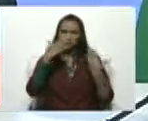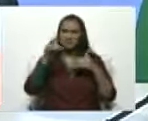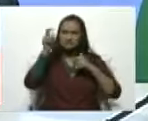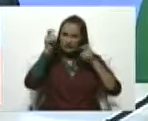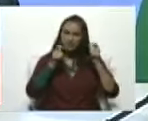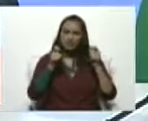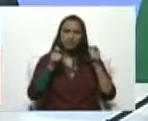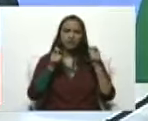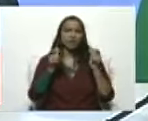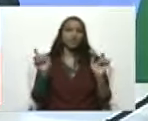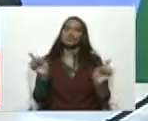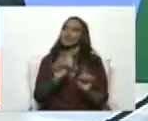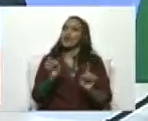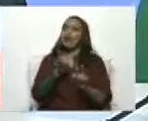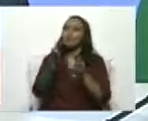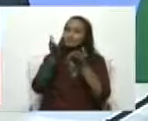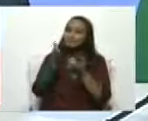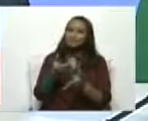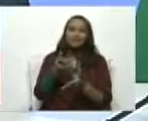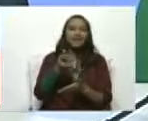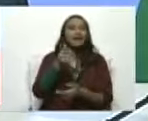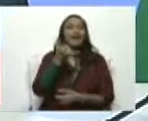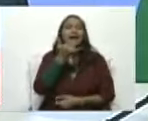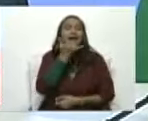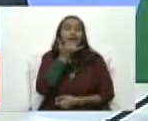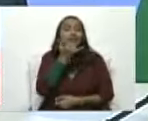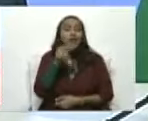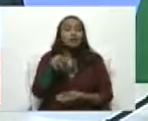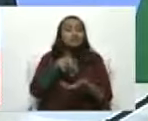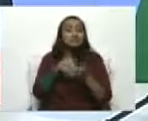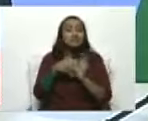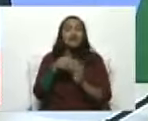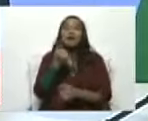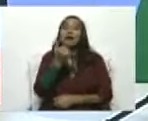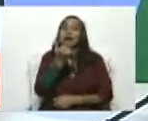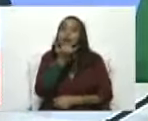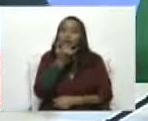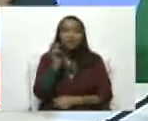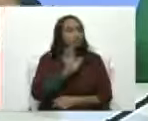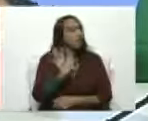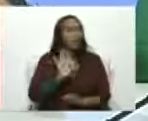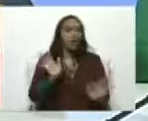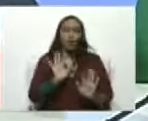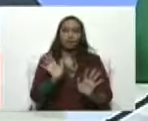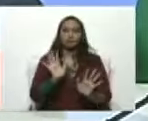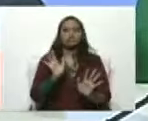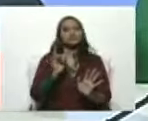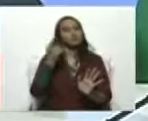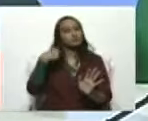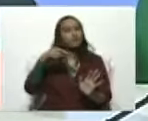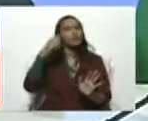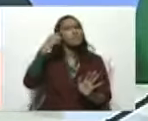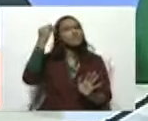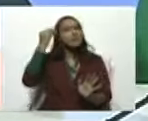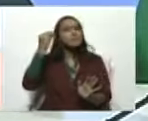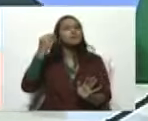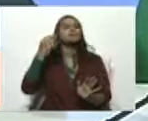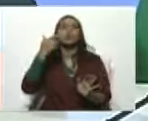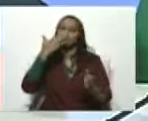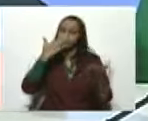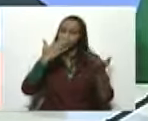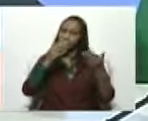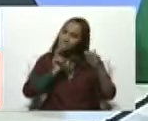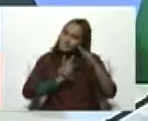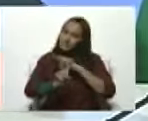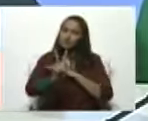error. Estás cometiendo un error. Vamos más allá. Ellos saben, esas personas saben, personas que votaron